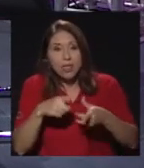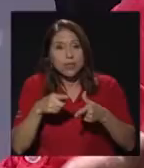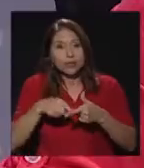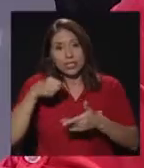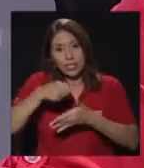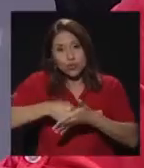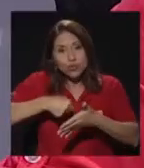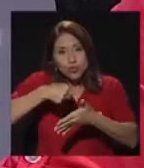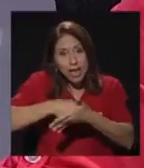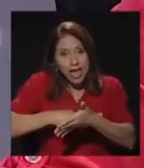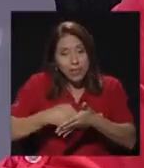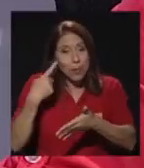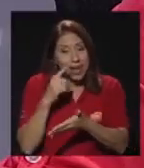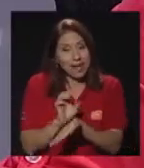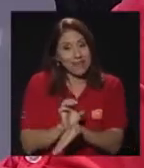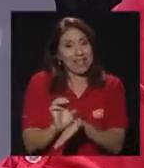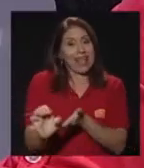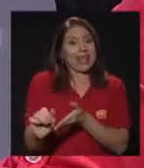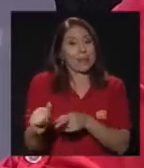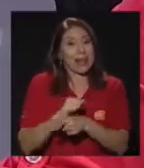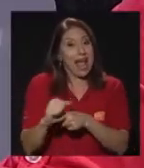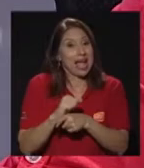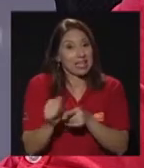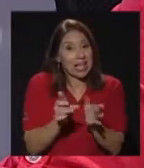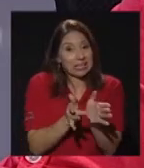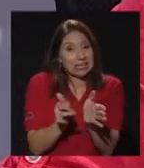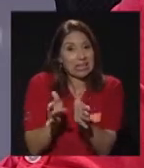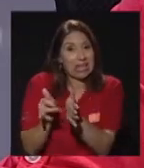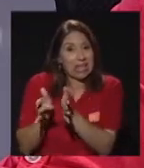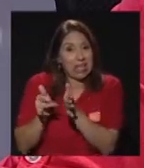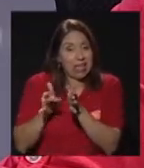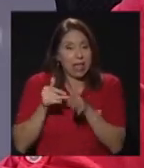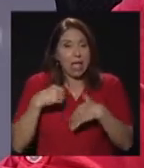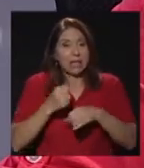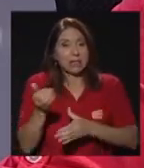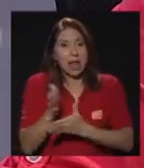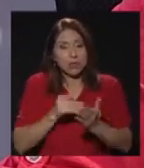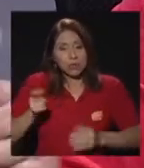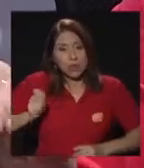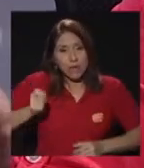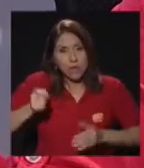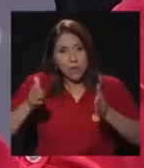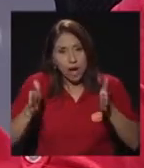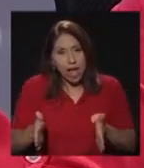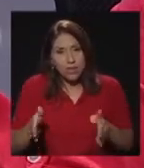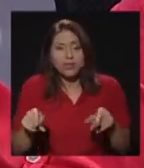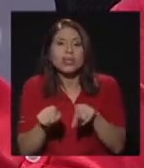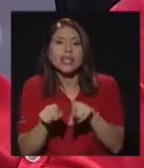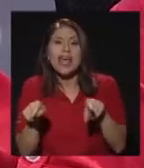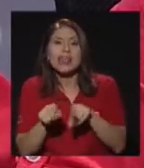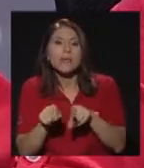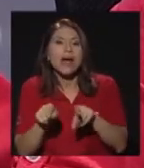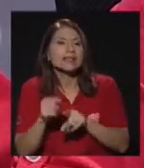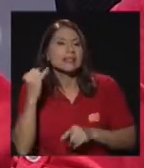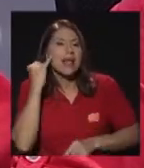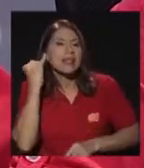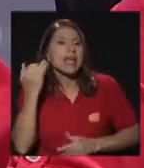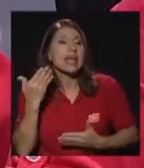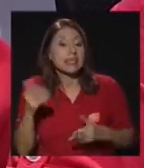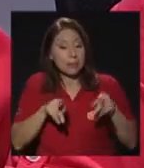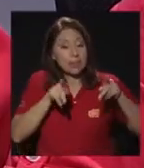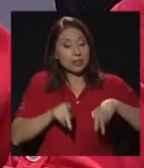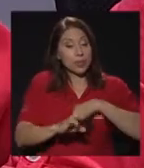contra esas prácticas inescrupulosas de abogados y además la idea es acercar al